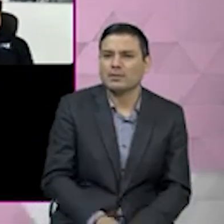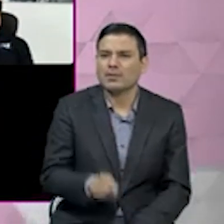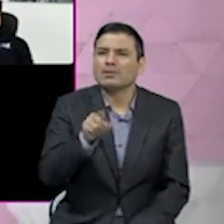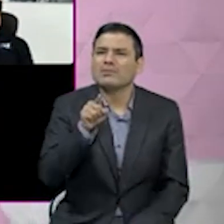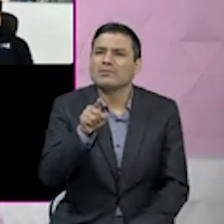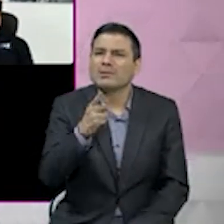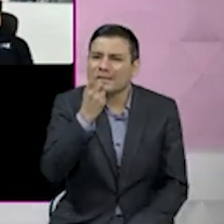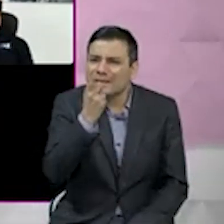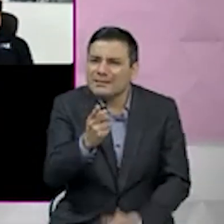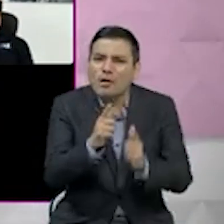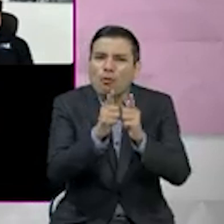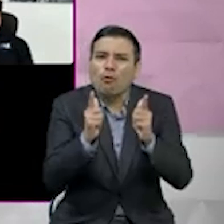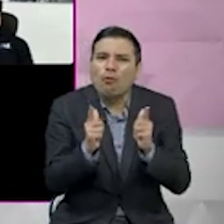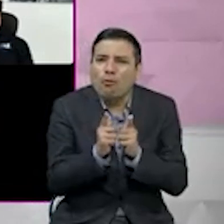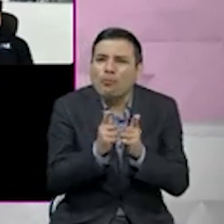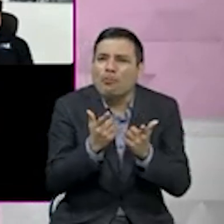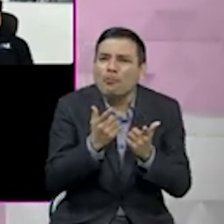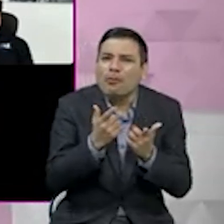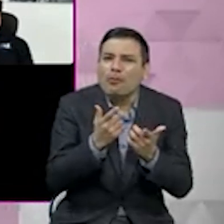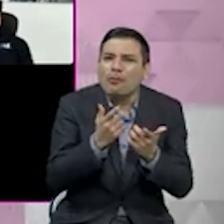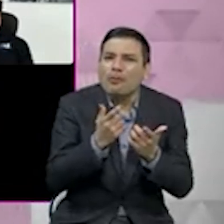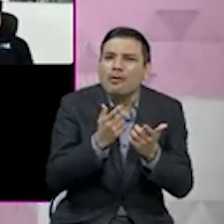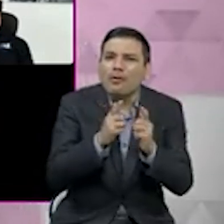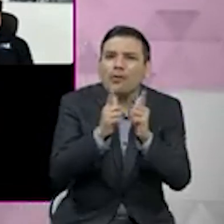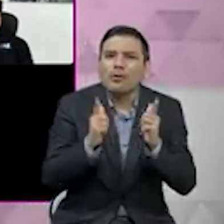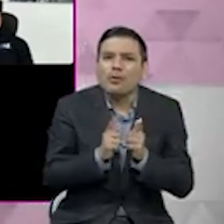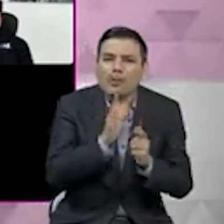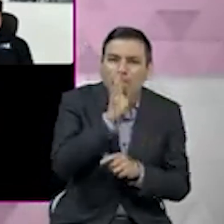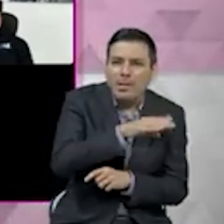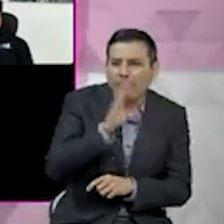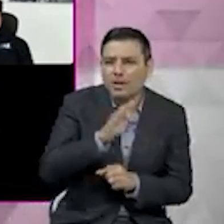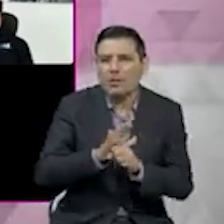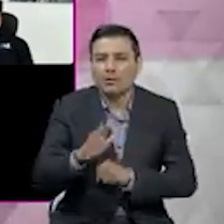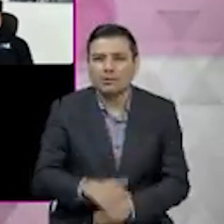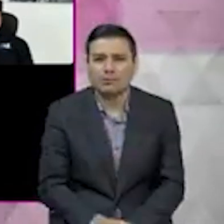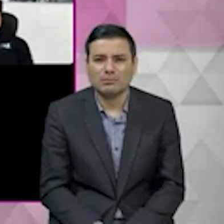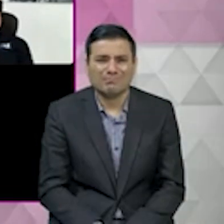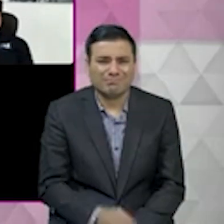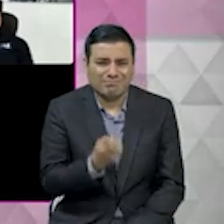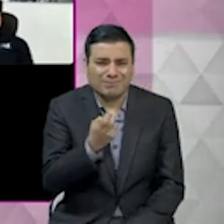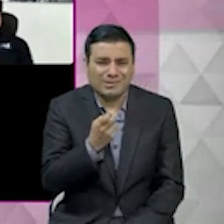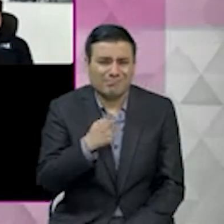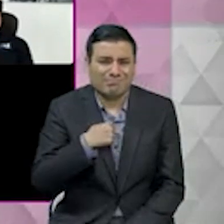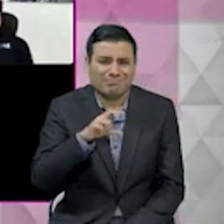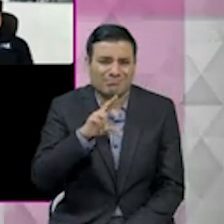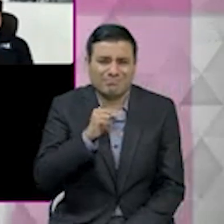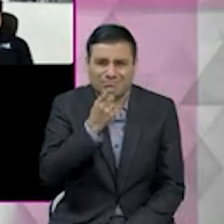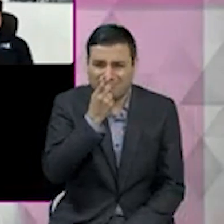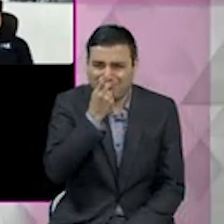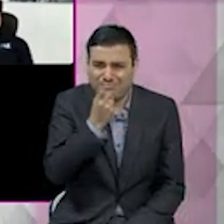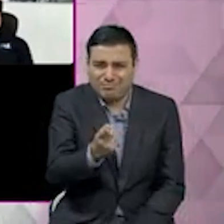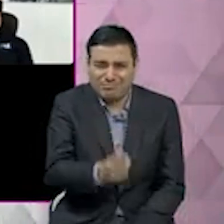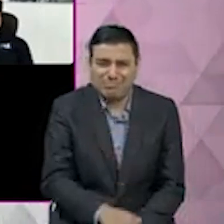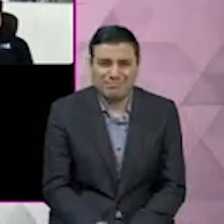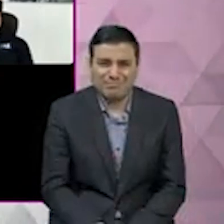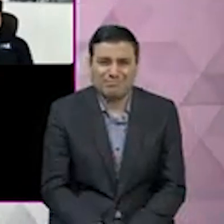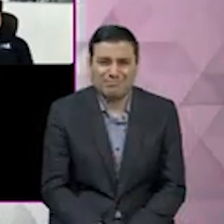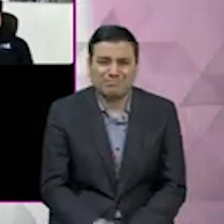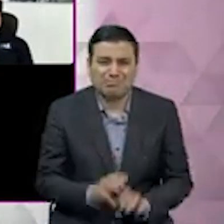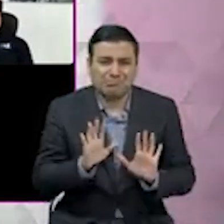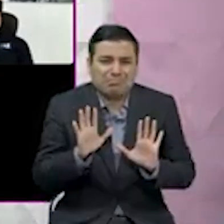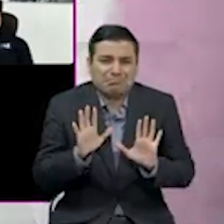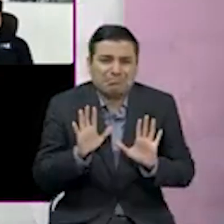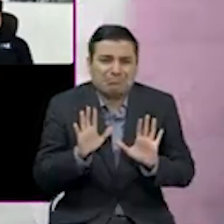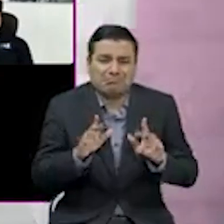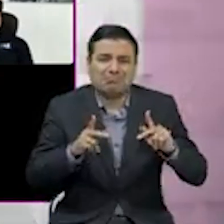bando se refiere, consejero O'Keefe. No voy a profundizar en eso. Me parece que Ahora sí que, como diría